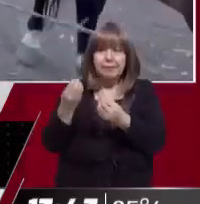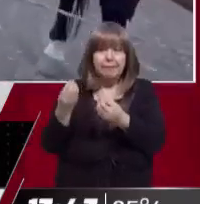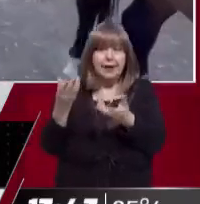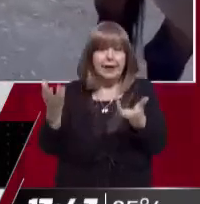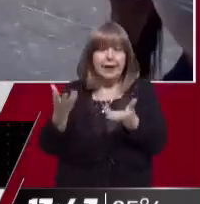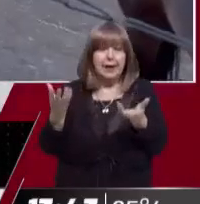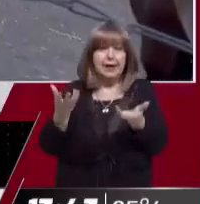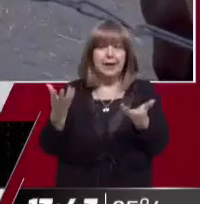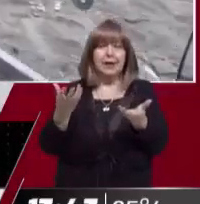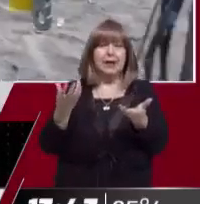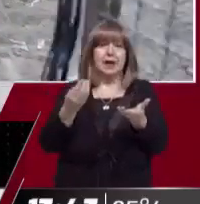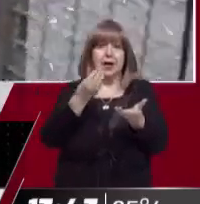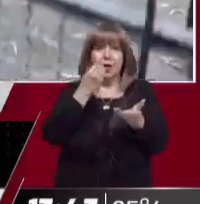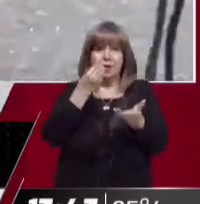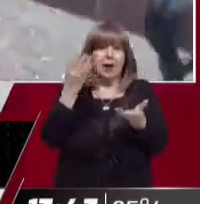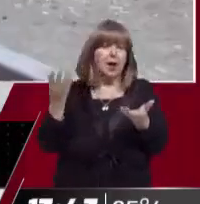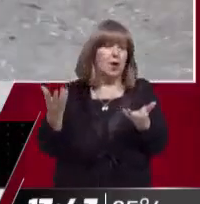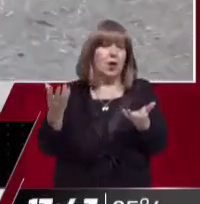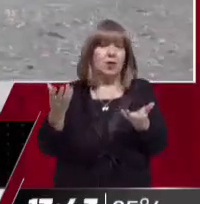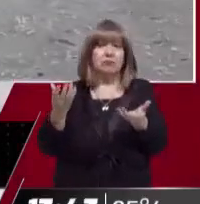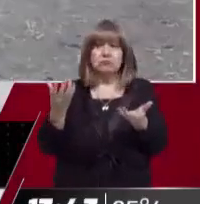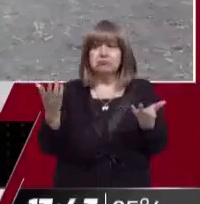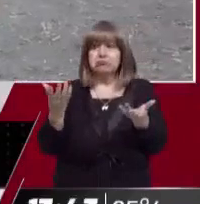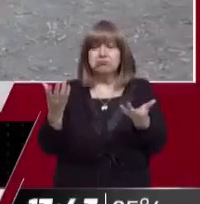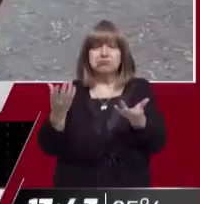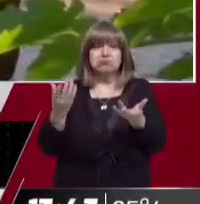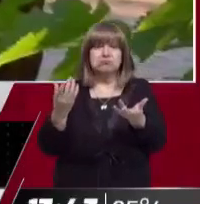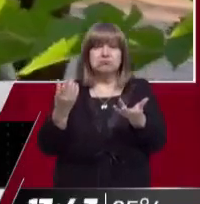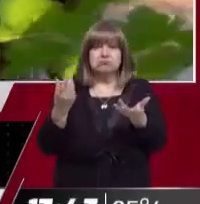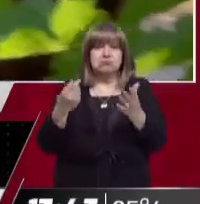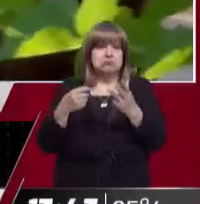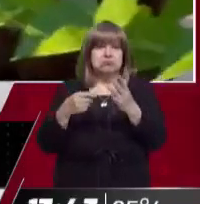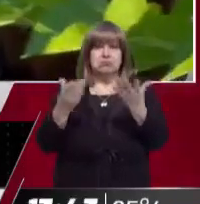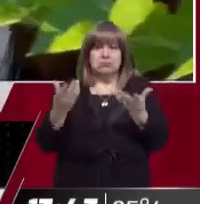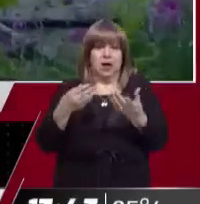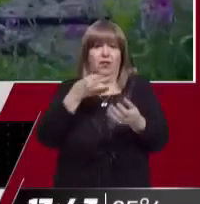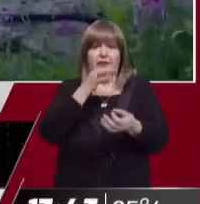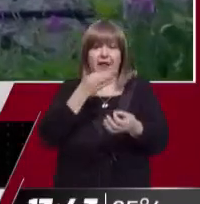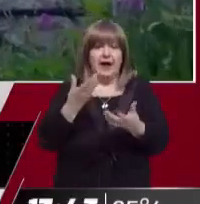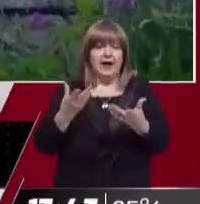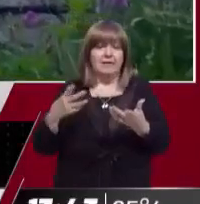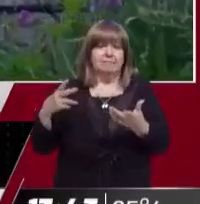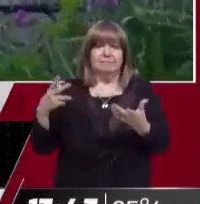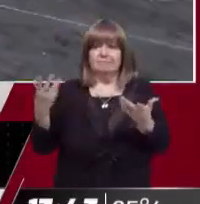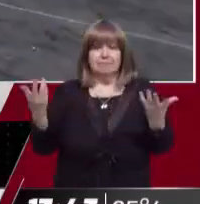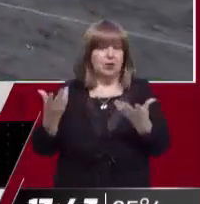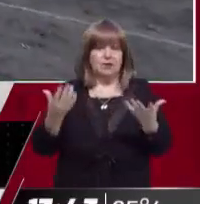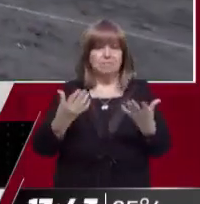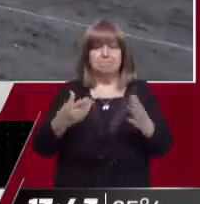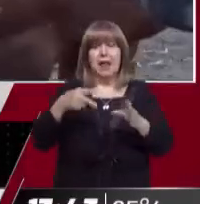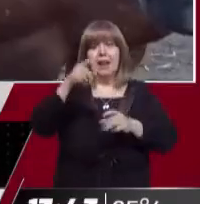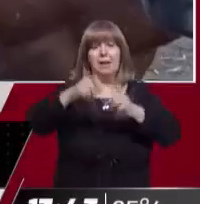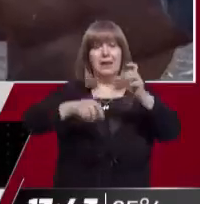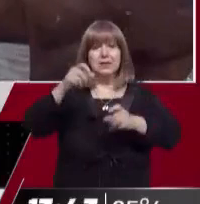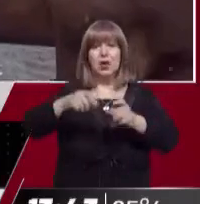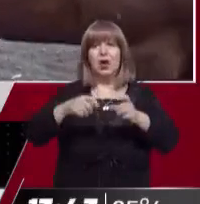de caballo que seguramente se trabajará de manera clandestina. Y también los dueños, propietarios y aquellas